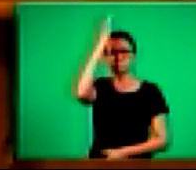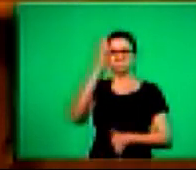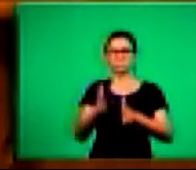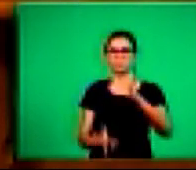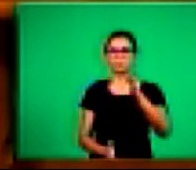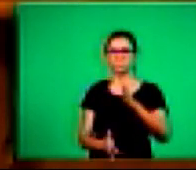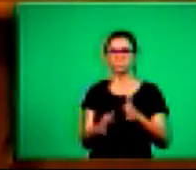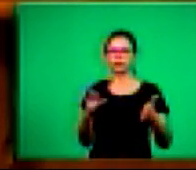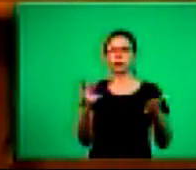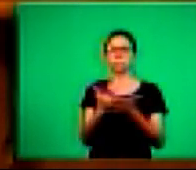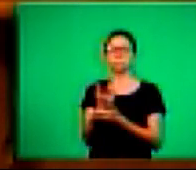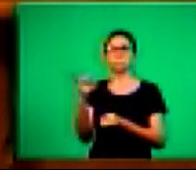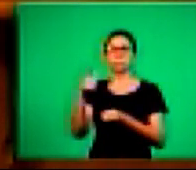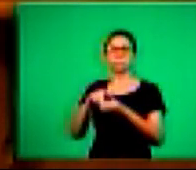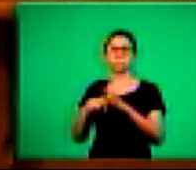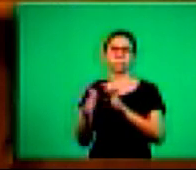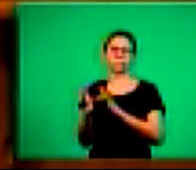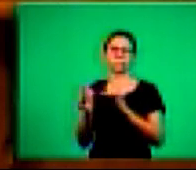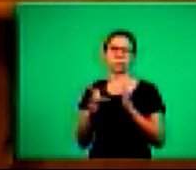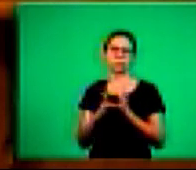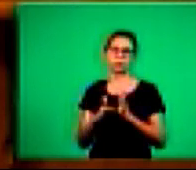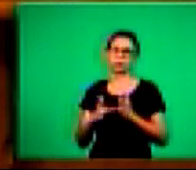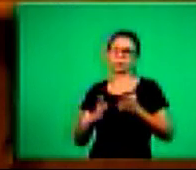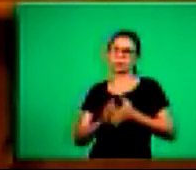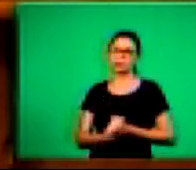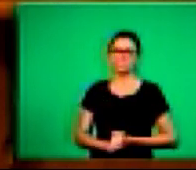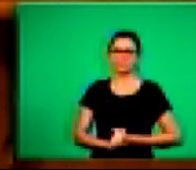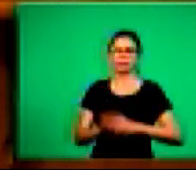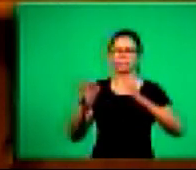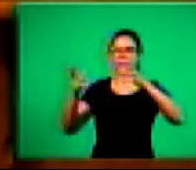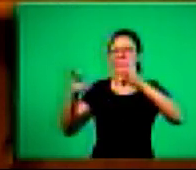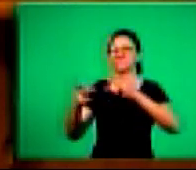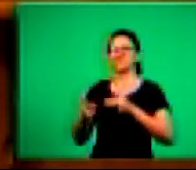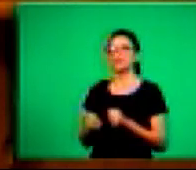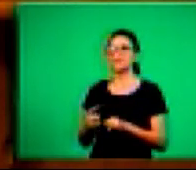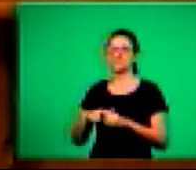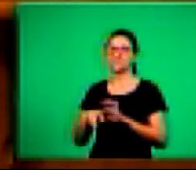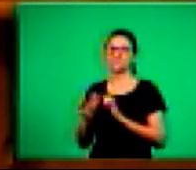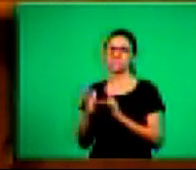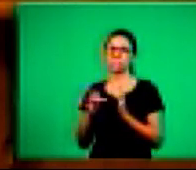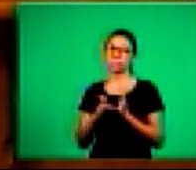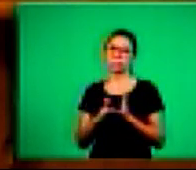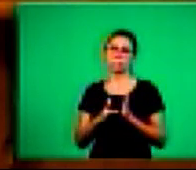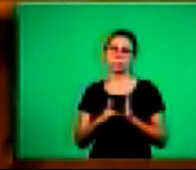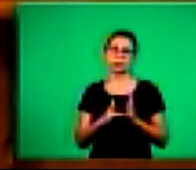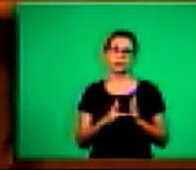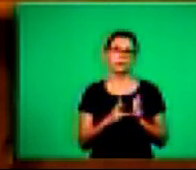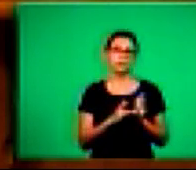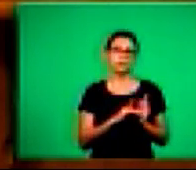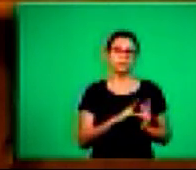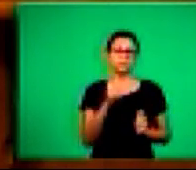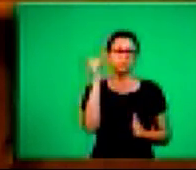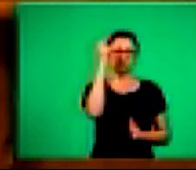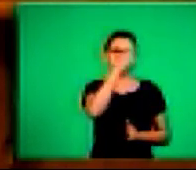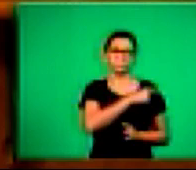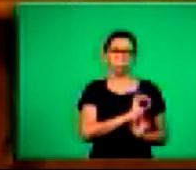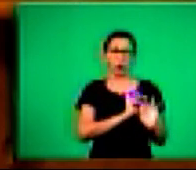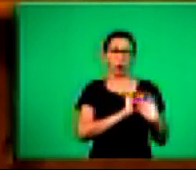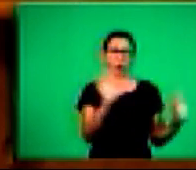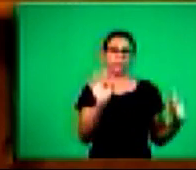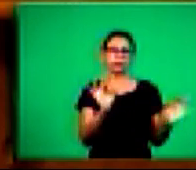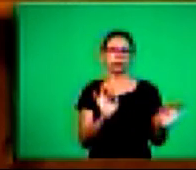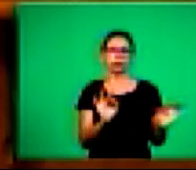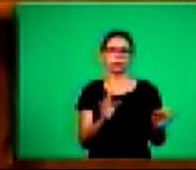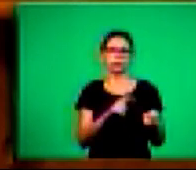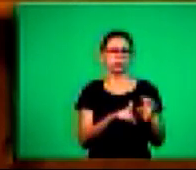grande y terrible día del señor grande para quien está esperando y terrible para quien de expresión naturalmente este hecho